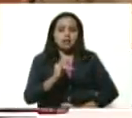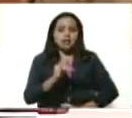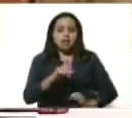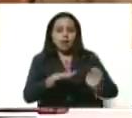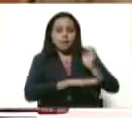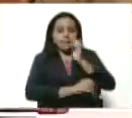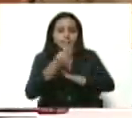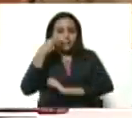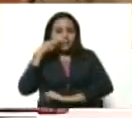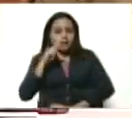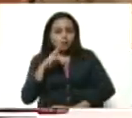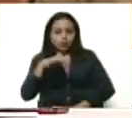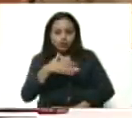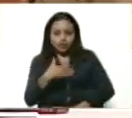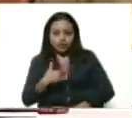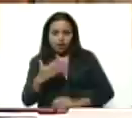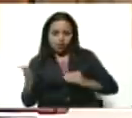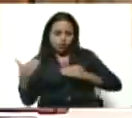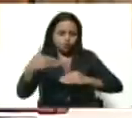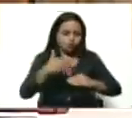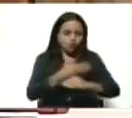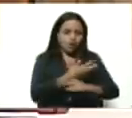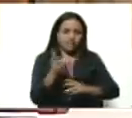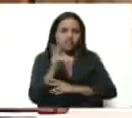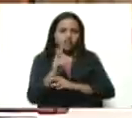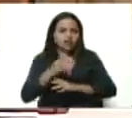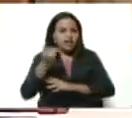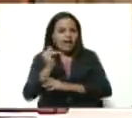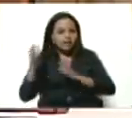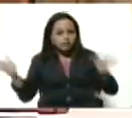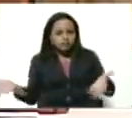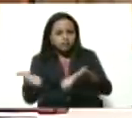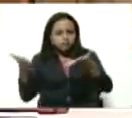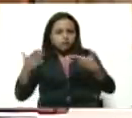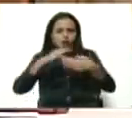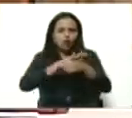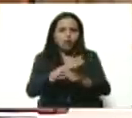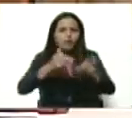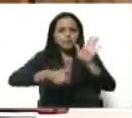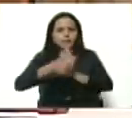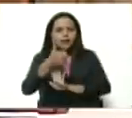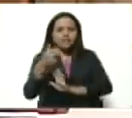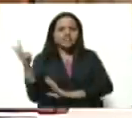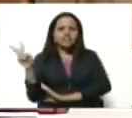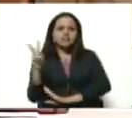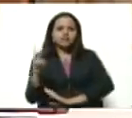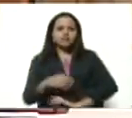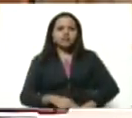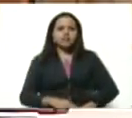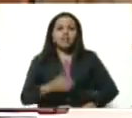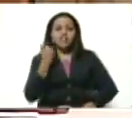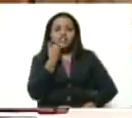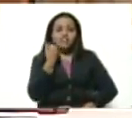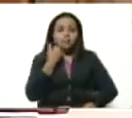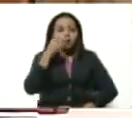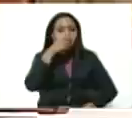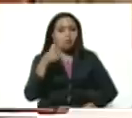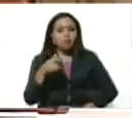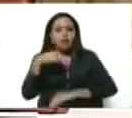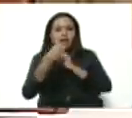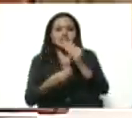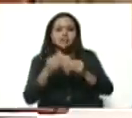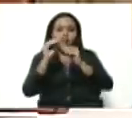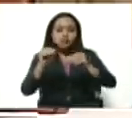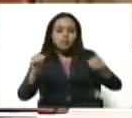impulsando el crecimiento del cob y 19 en venezuela que están enfermando a nuestro pueblo hacemos un llamado